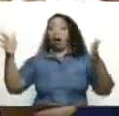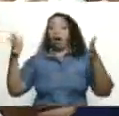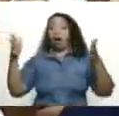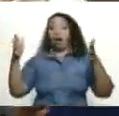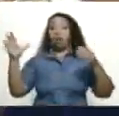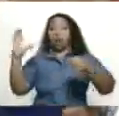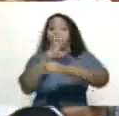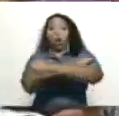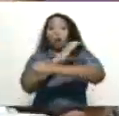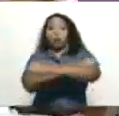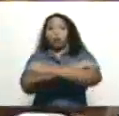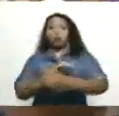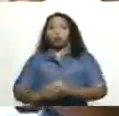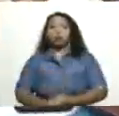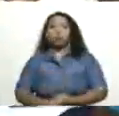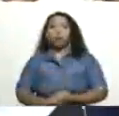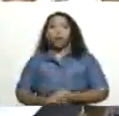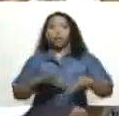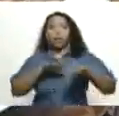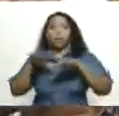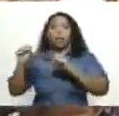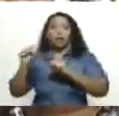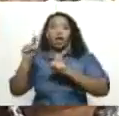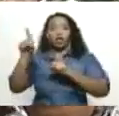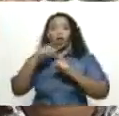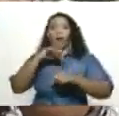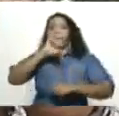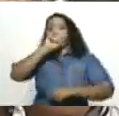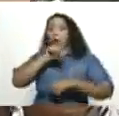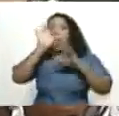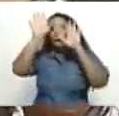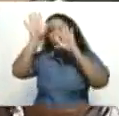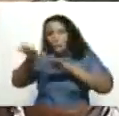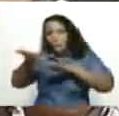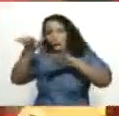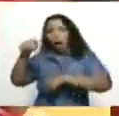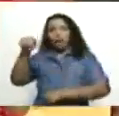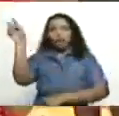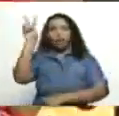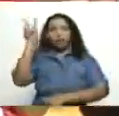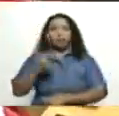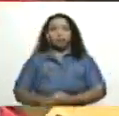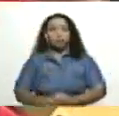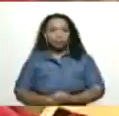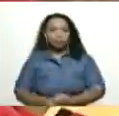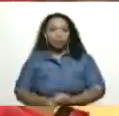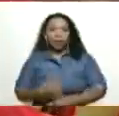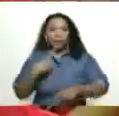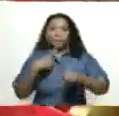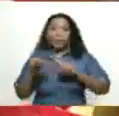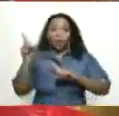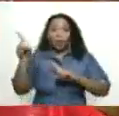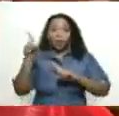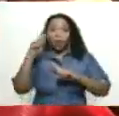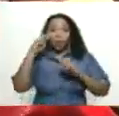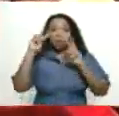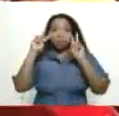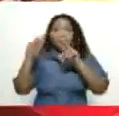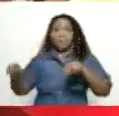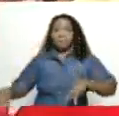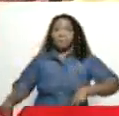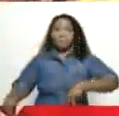la oligarquía y el imperialismo y de sus lacayos acá a Venezuela. Pero se encontraron de frente,